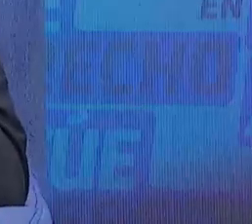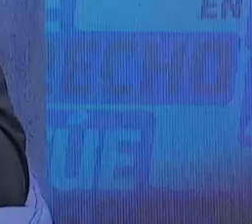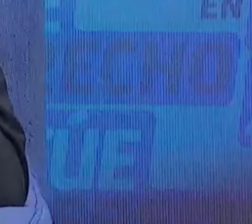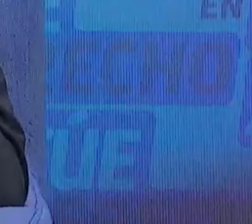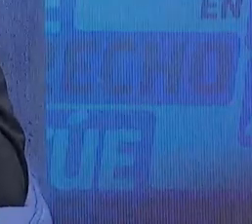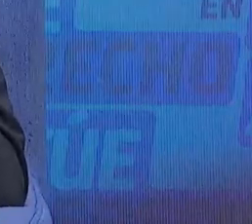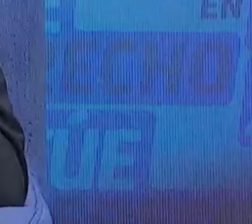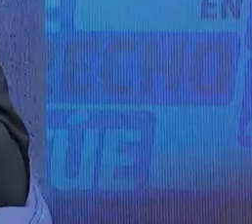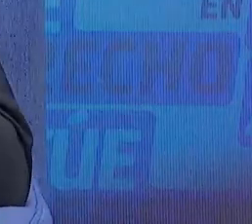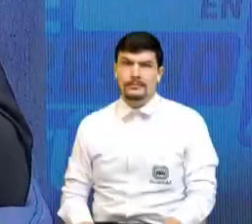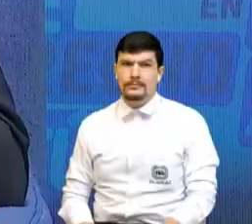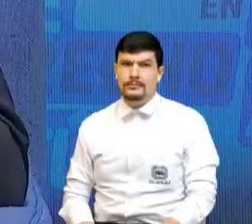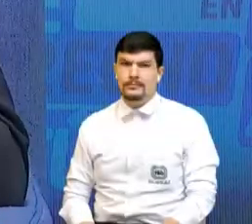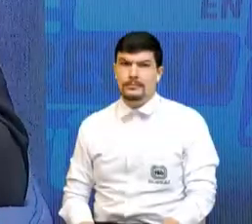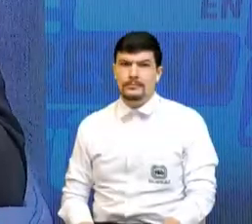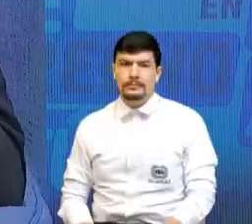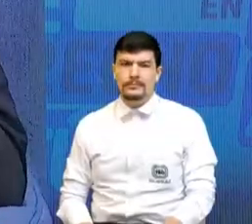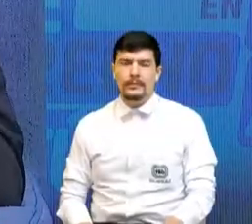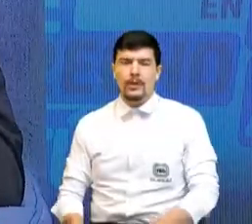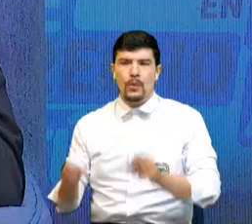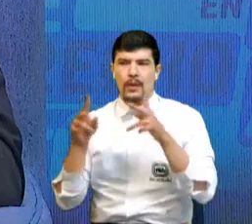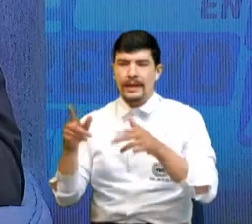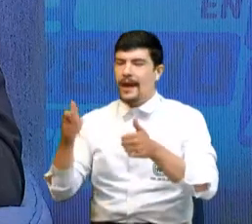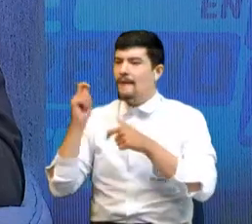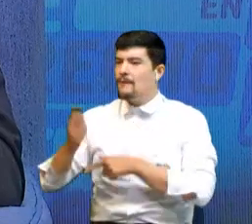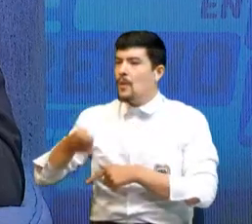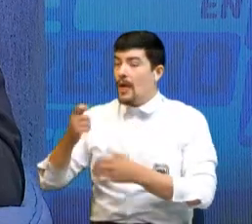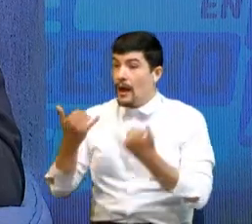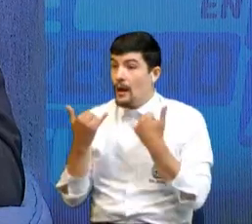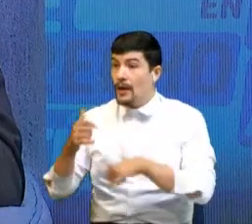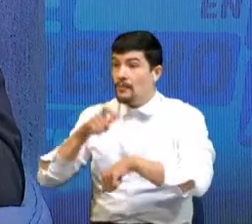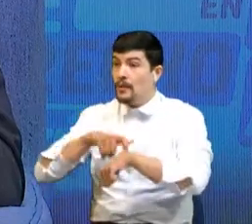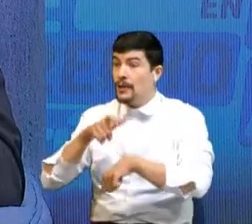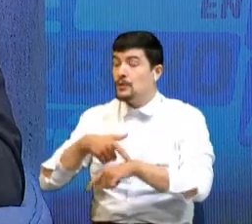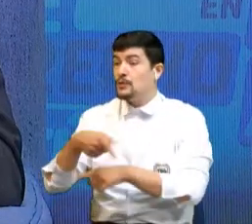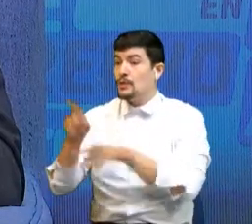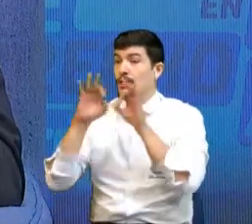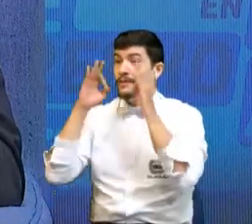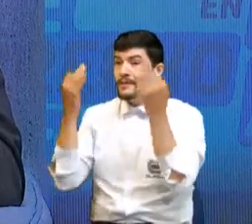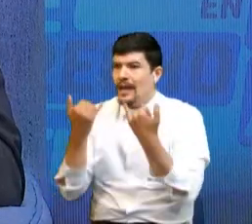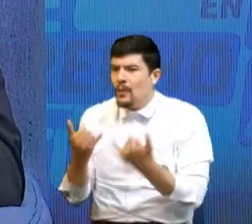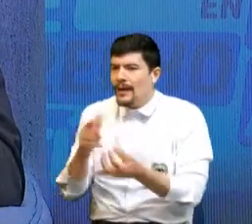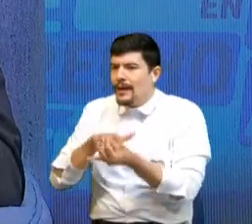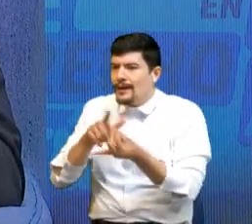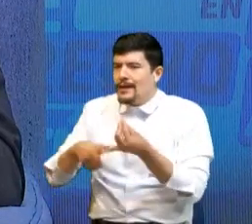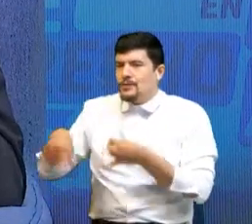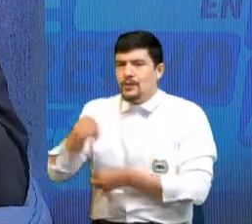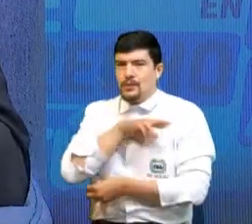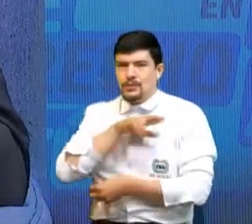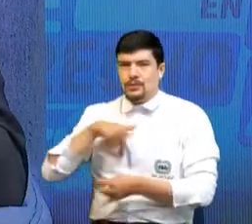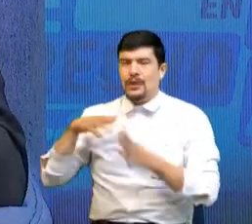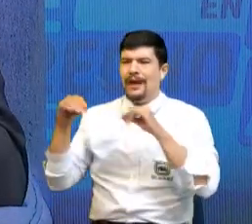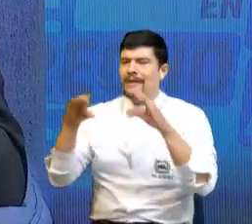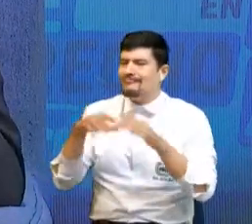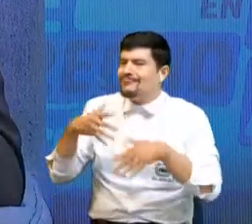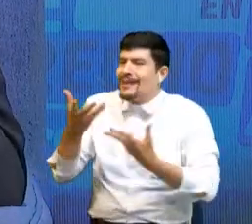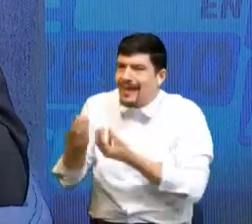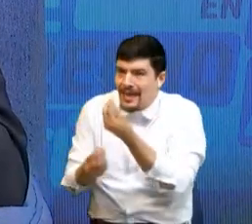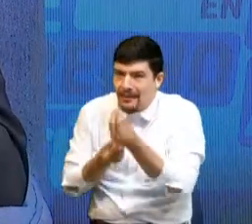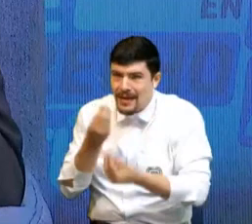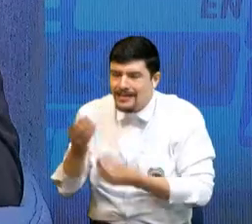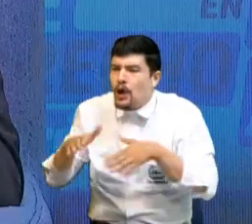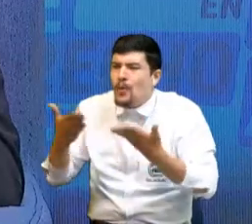Muy bien, abogado. En este momento, la familia del caso que traemos a colación, ¿qué debe hacer? ¿Cómo